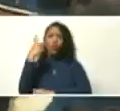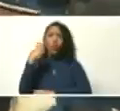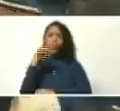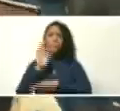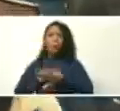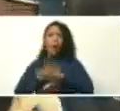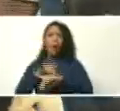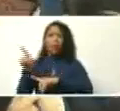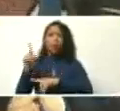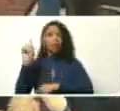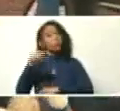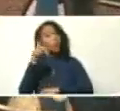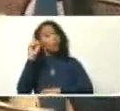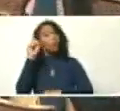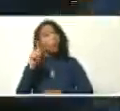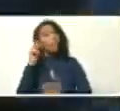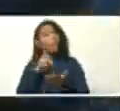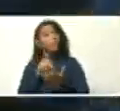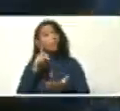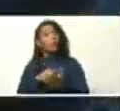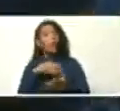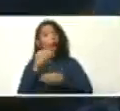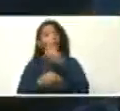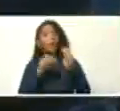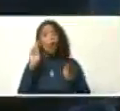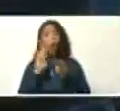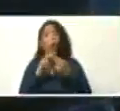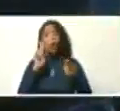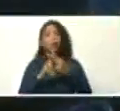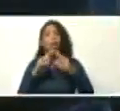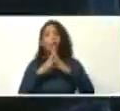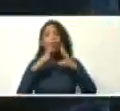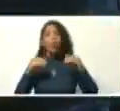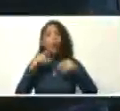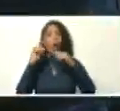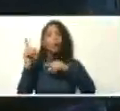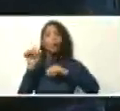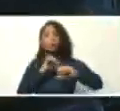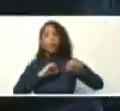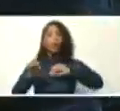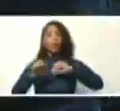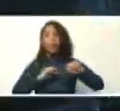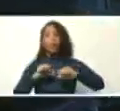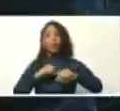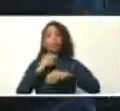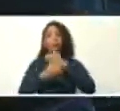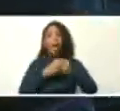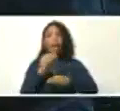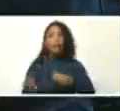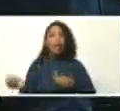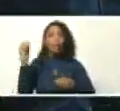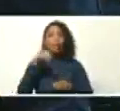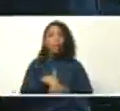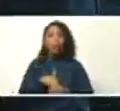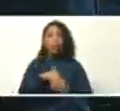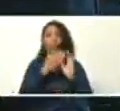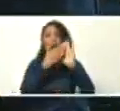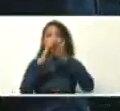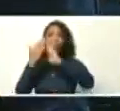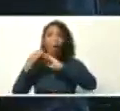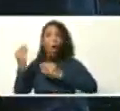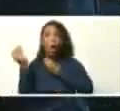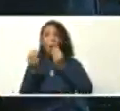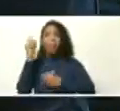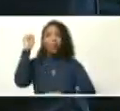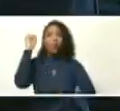sino también para participar y dar a conocer todas estas acciones que se realizan dentro de las comunidades, así como